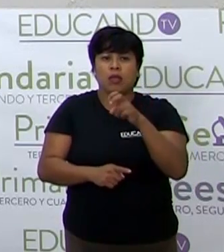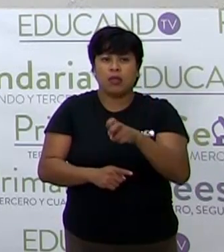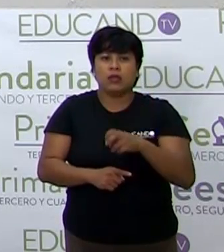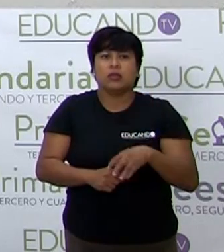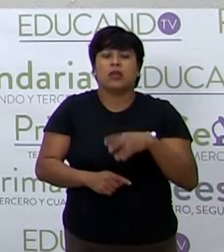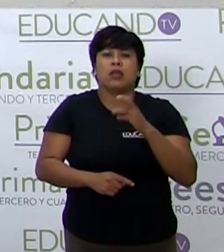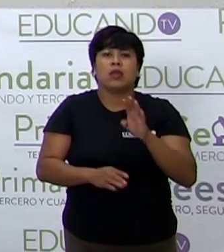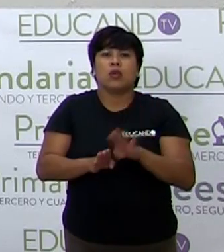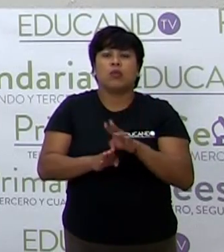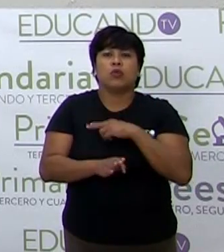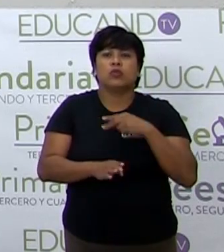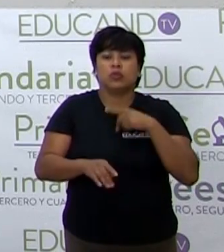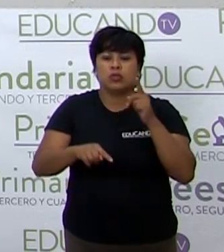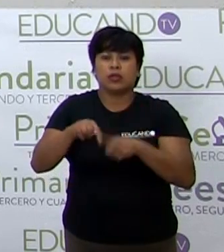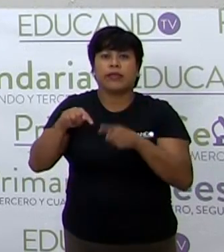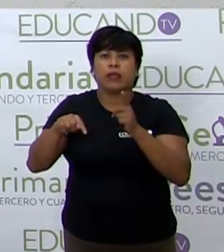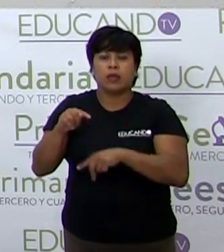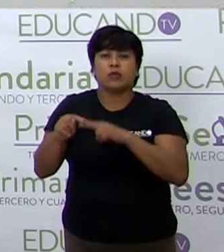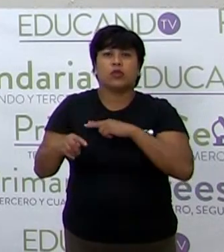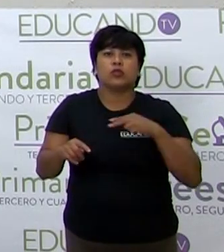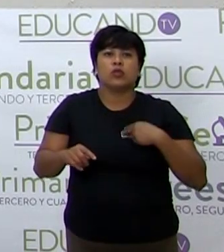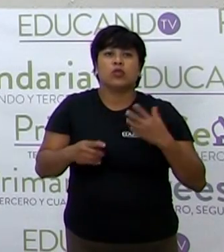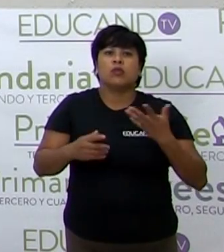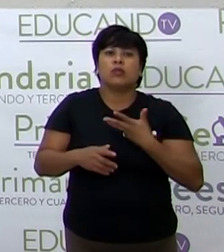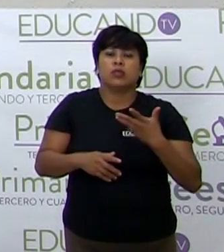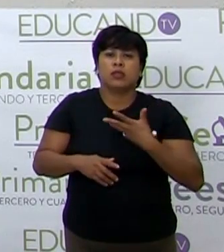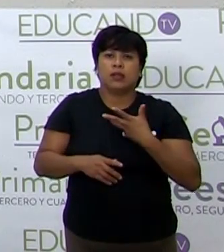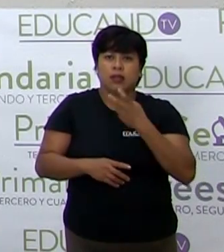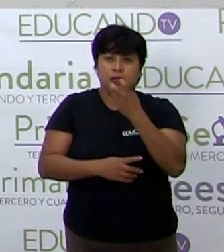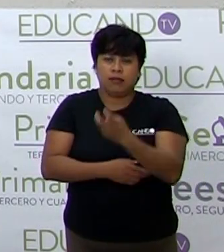misma parte que quitamos aquí la vamos a llevar para acá.